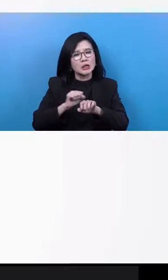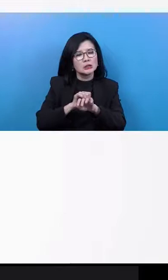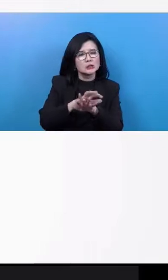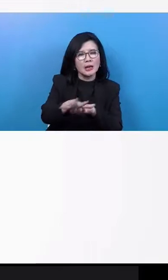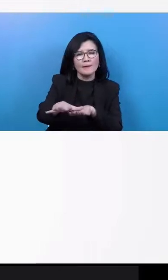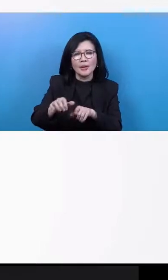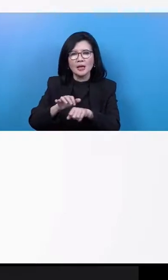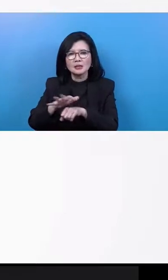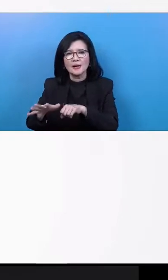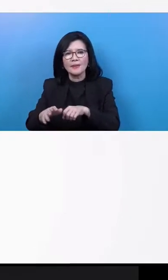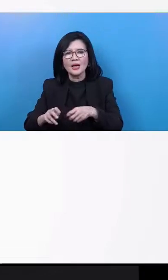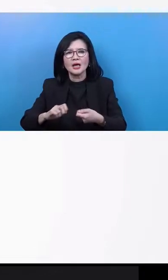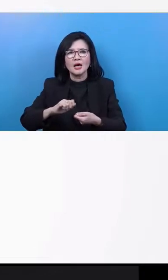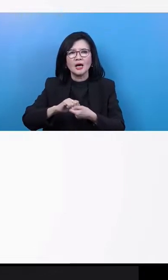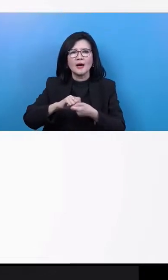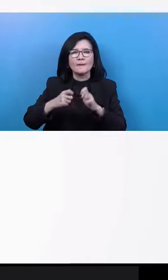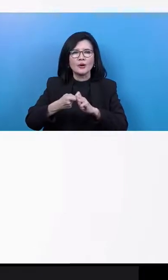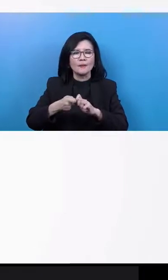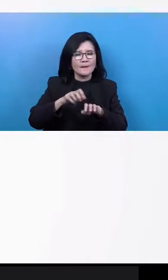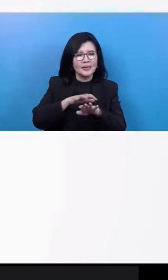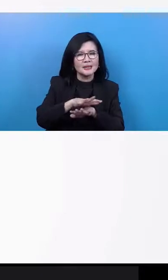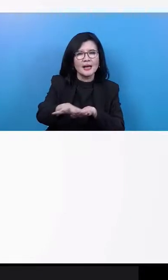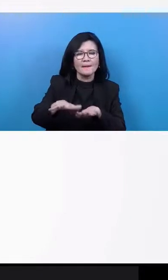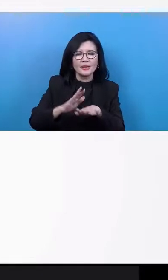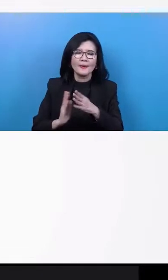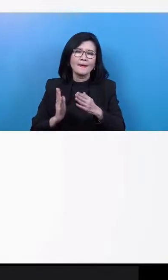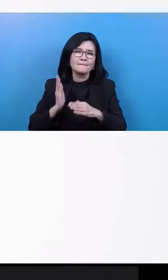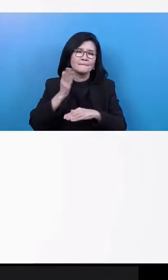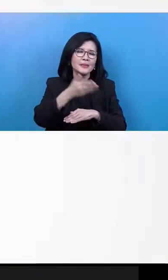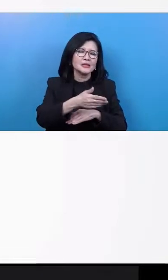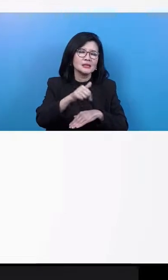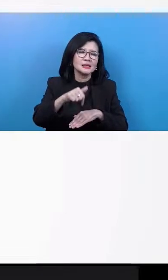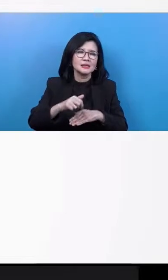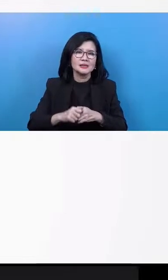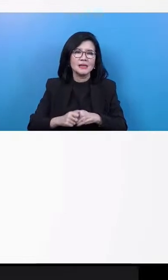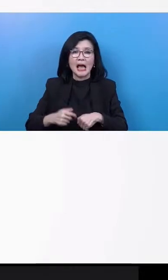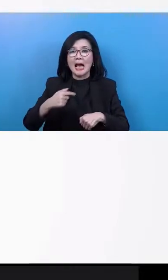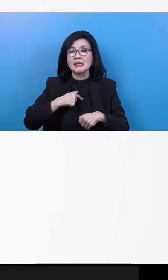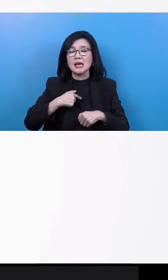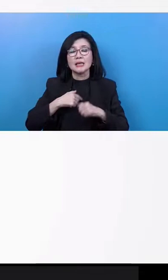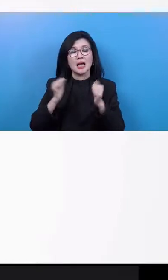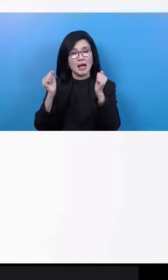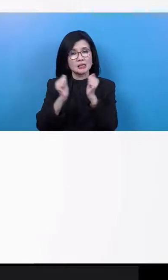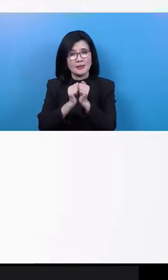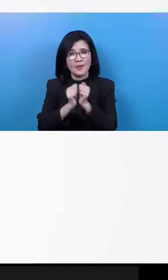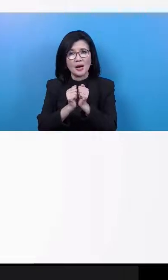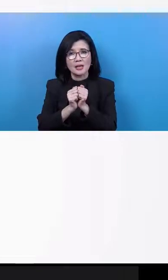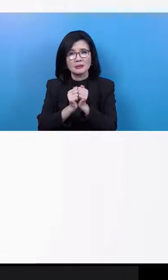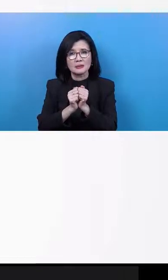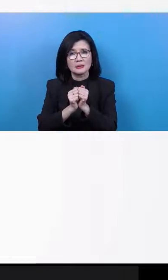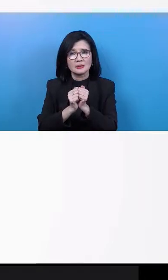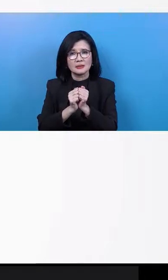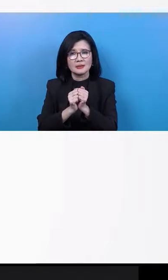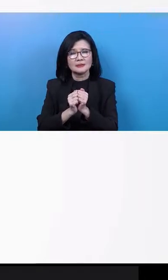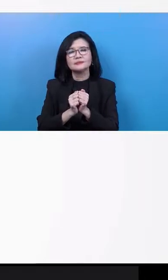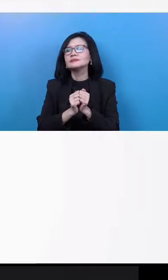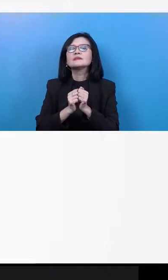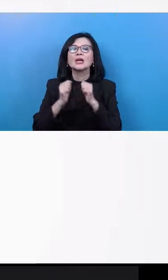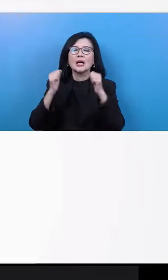Coincido completamente con que nuestra población no debe ser vista como una población beneficiaria.